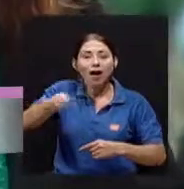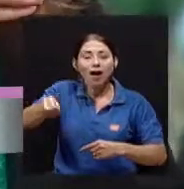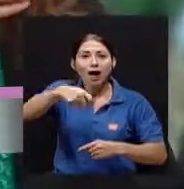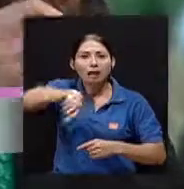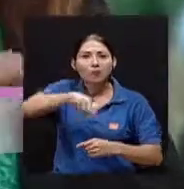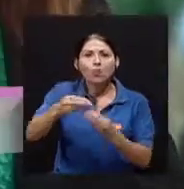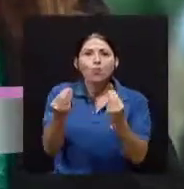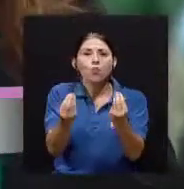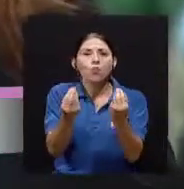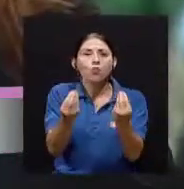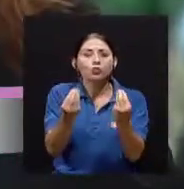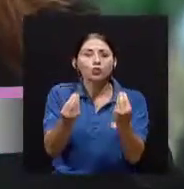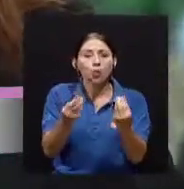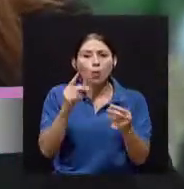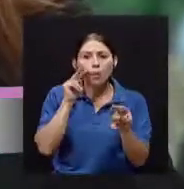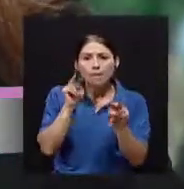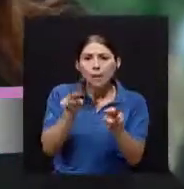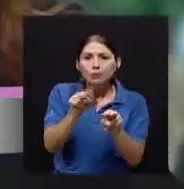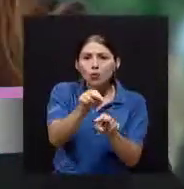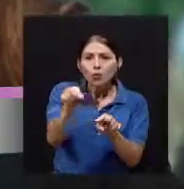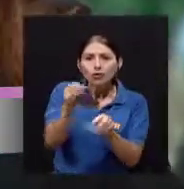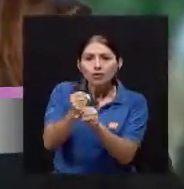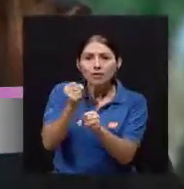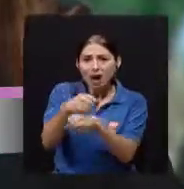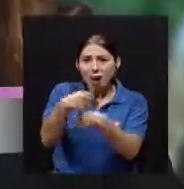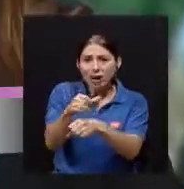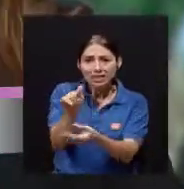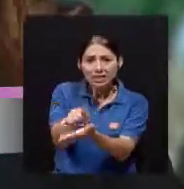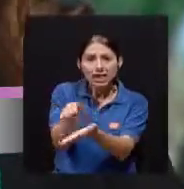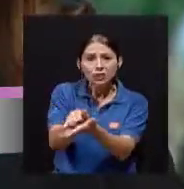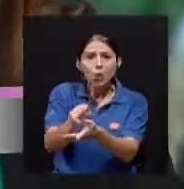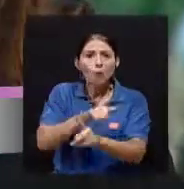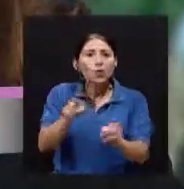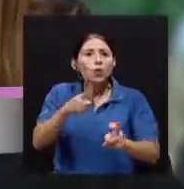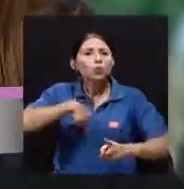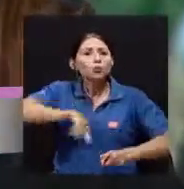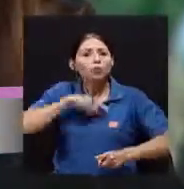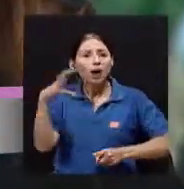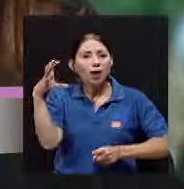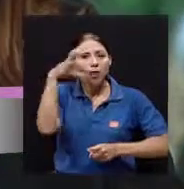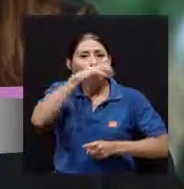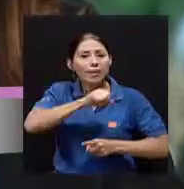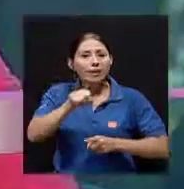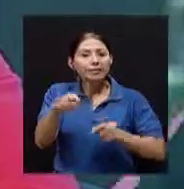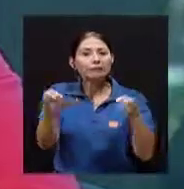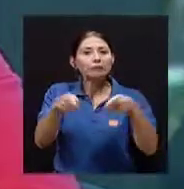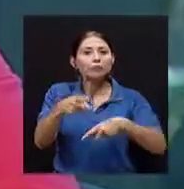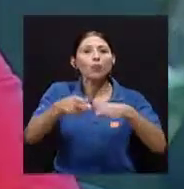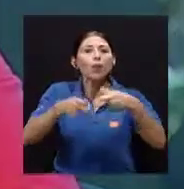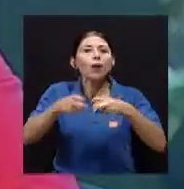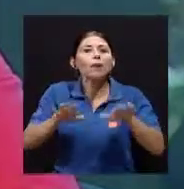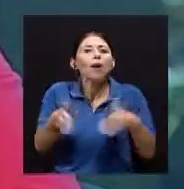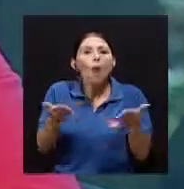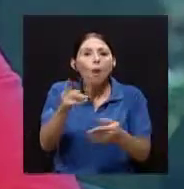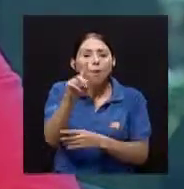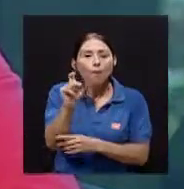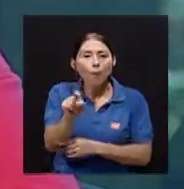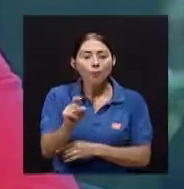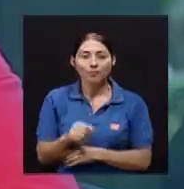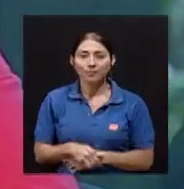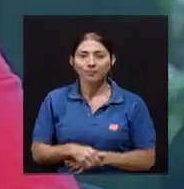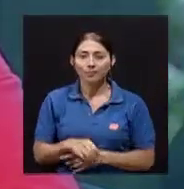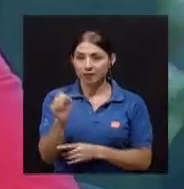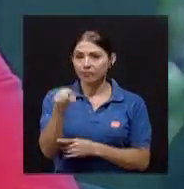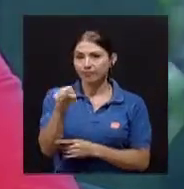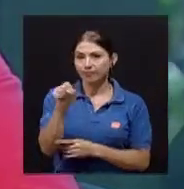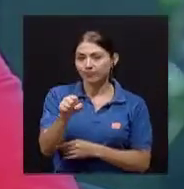que realmente hay un problema? Porque a veces nosotros mismos no somos conscientes de lo que estamos consumiendo, ¿verdad? Así es. Idealmente